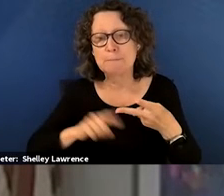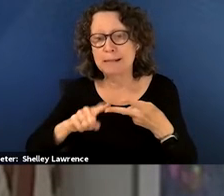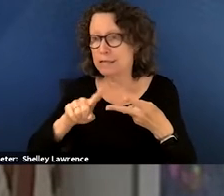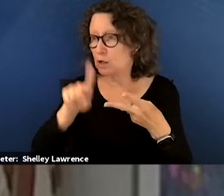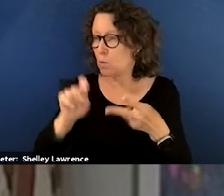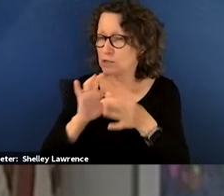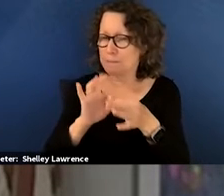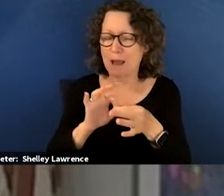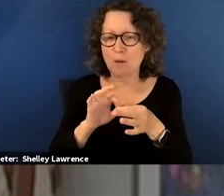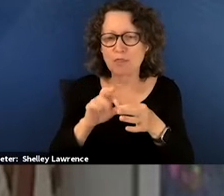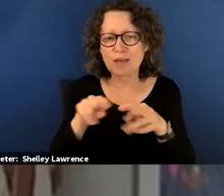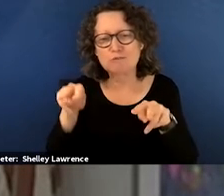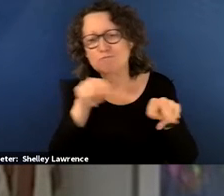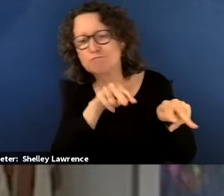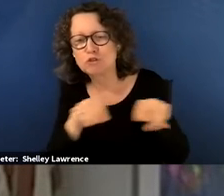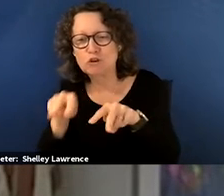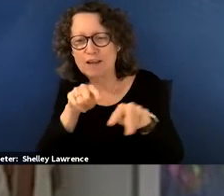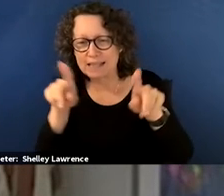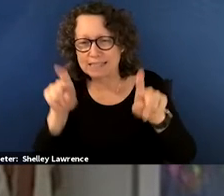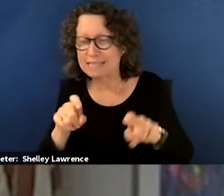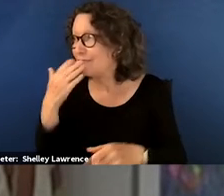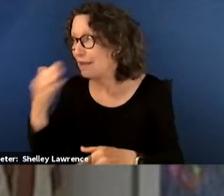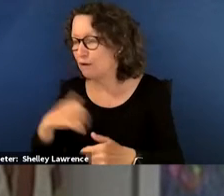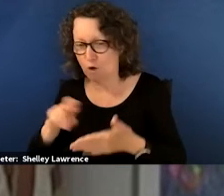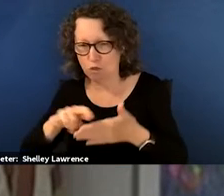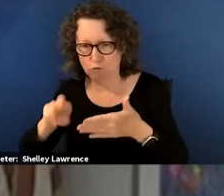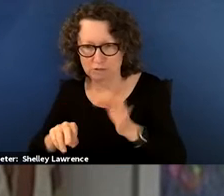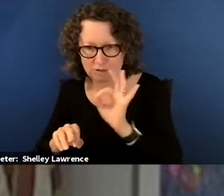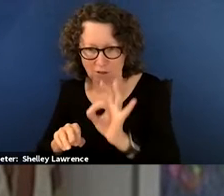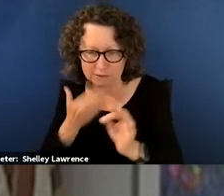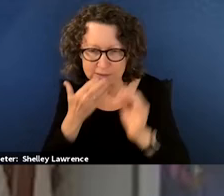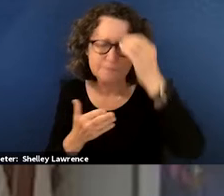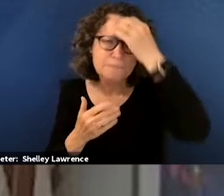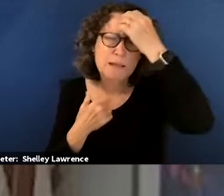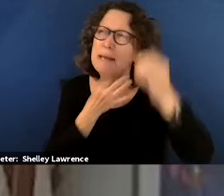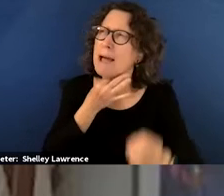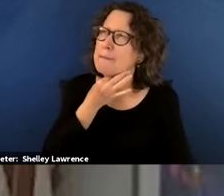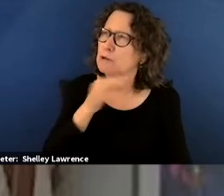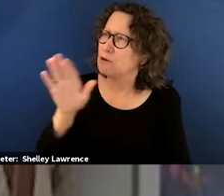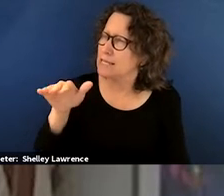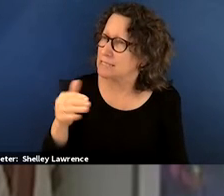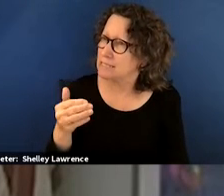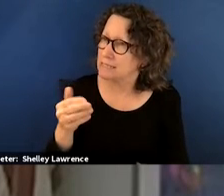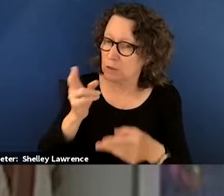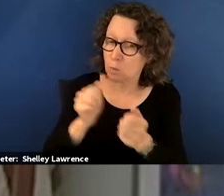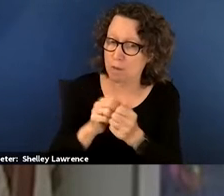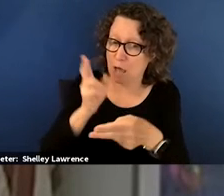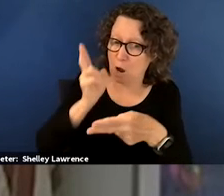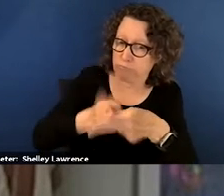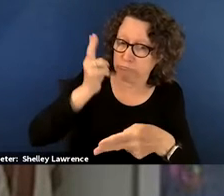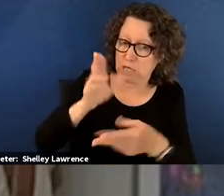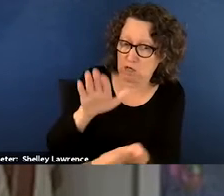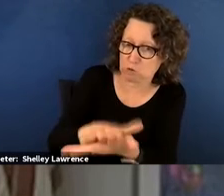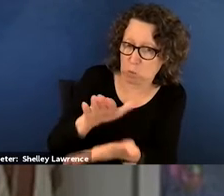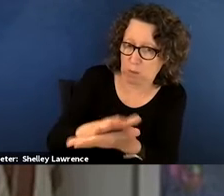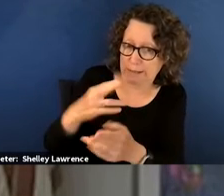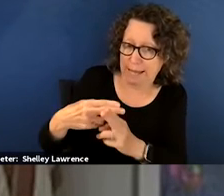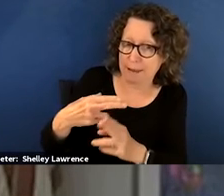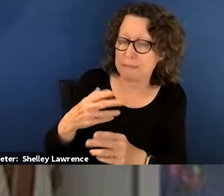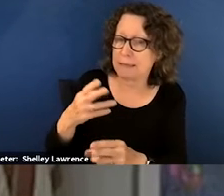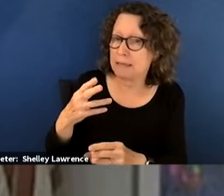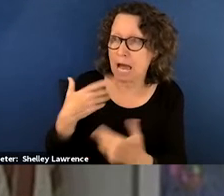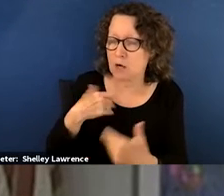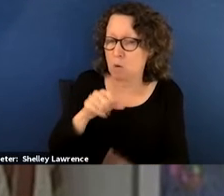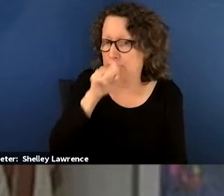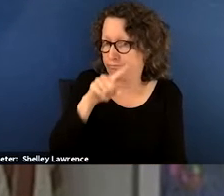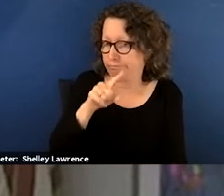difícil. La segunda pregunta es sobre la prueba de vigilancia. Me pregunto si, sin nombrar a ninguna escuela,